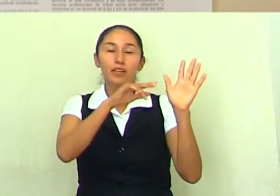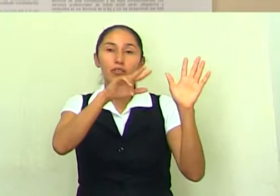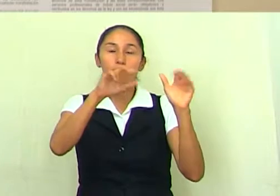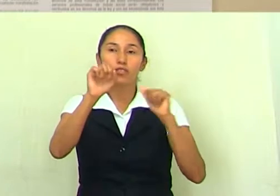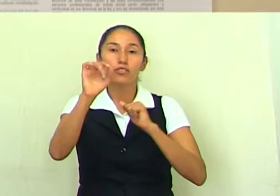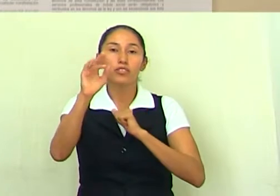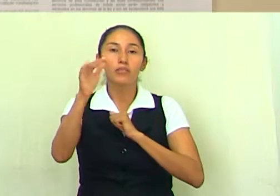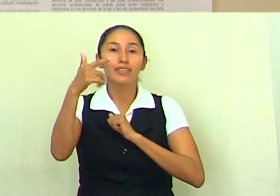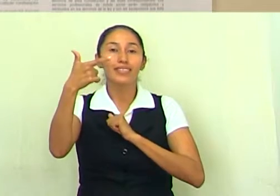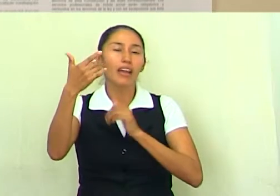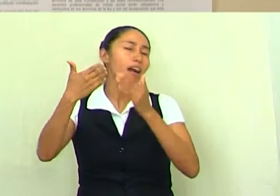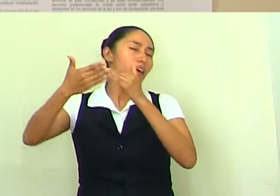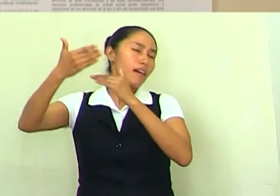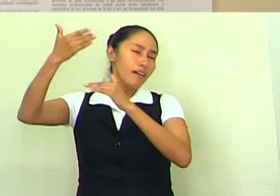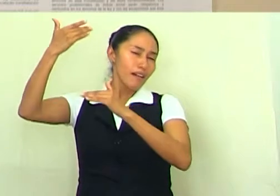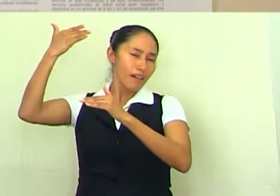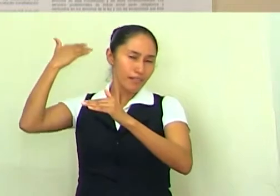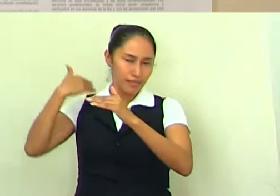1857,